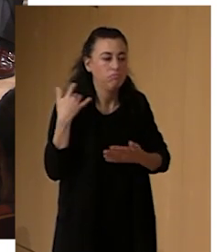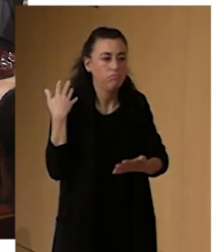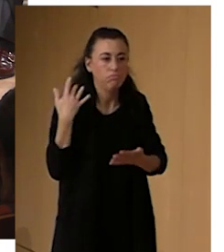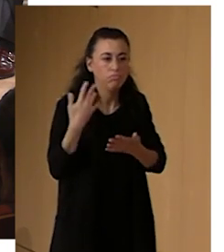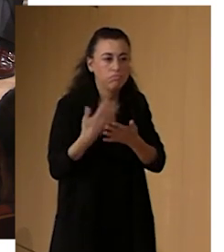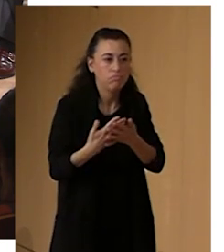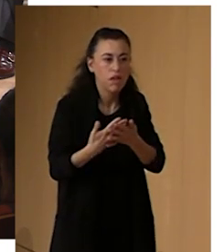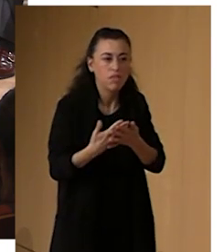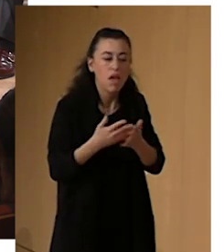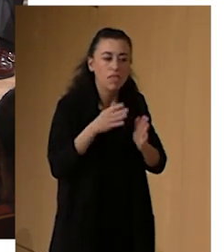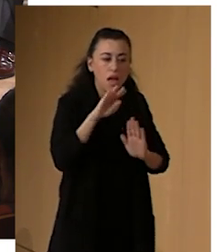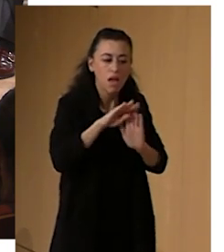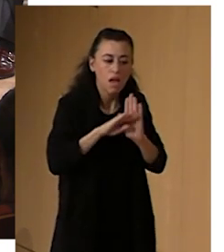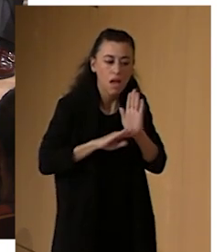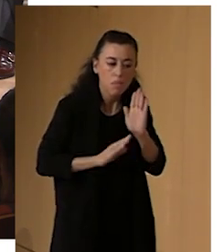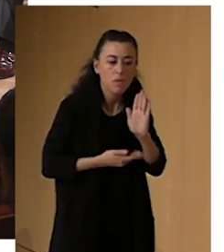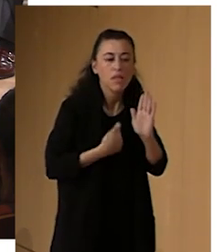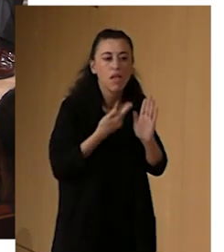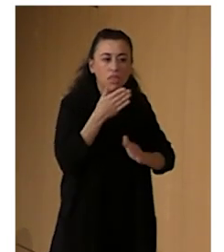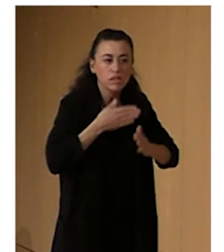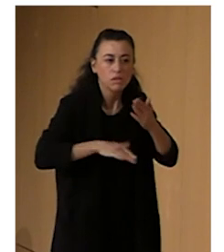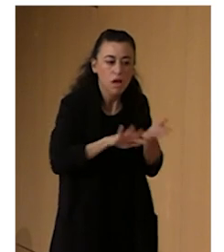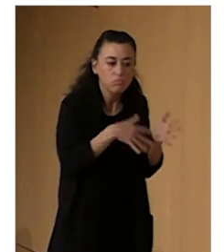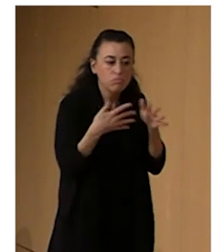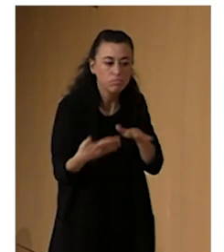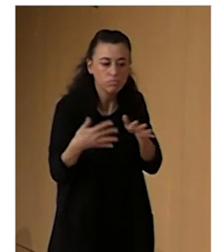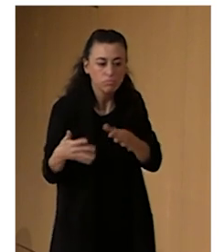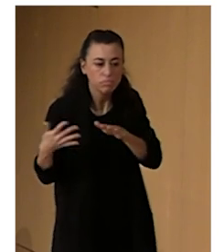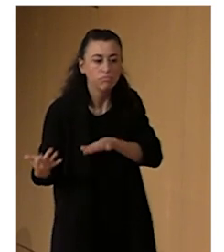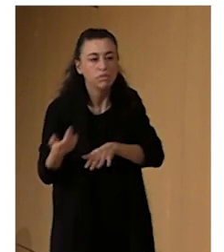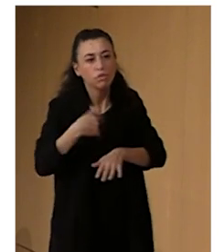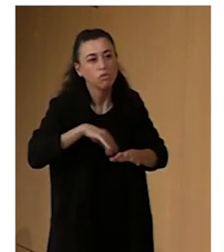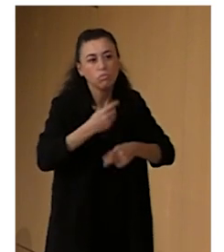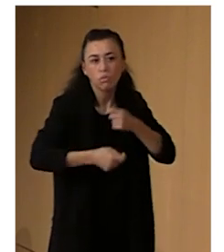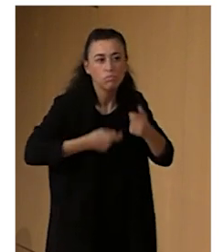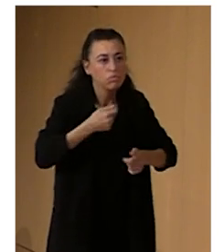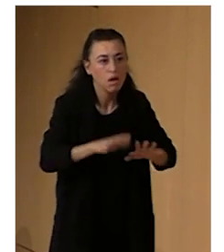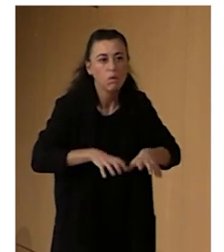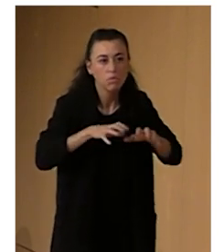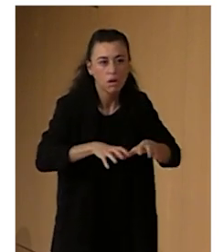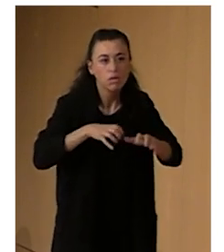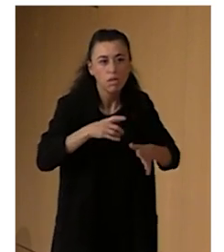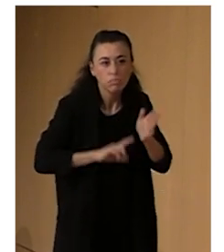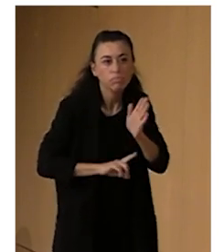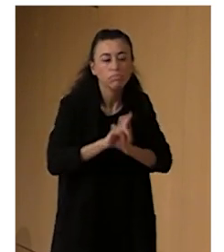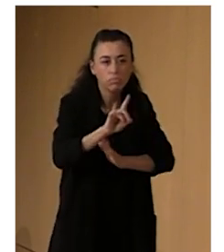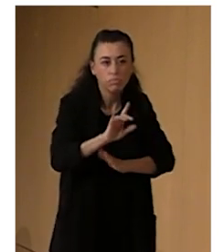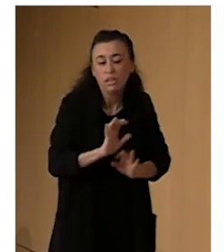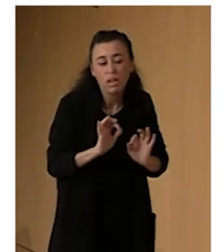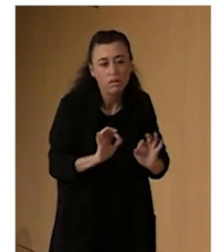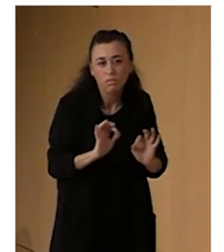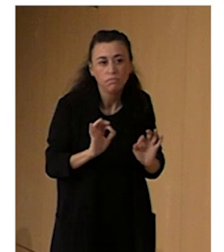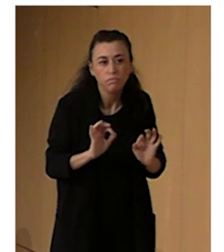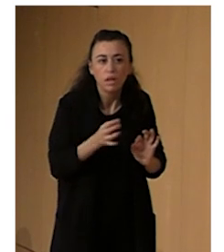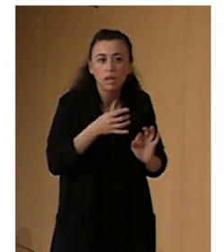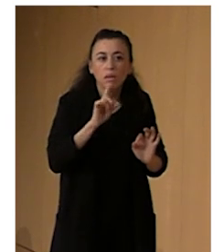aprendiendo no entonces bueno pues así así vamos eh entonces luego hay hay como unas